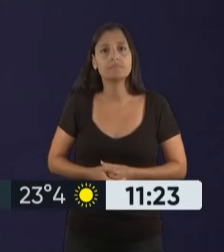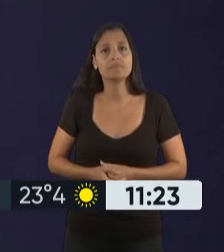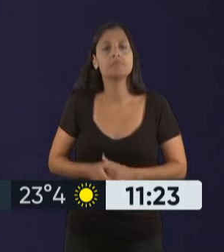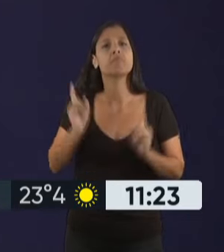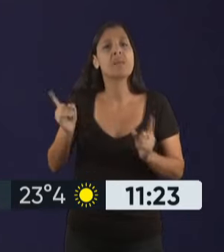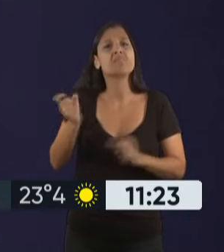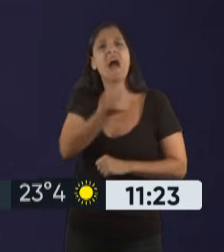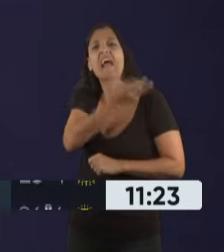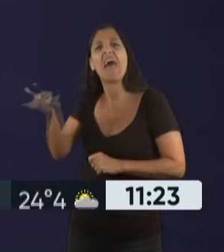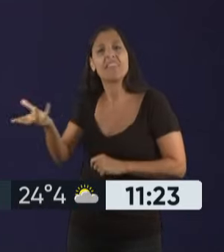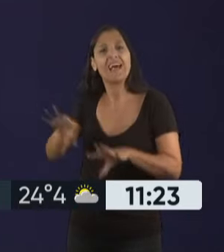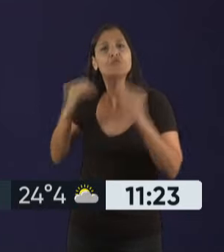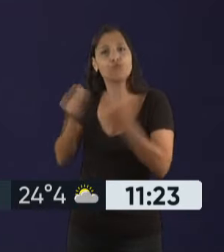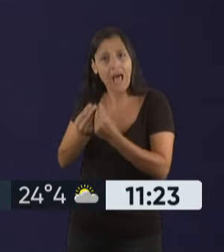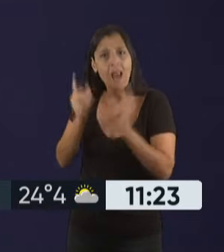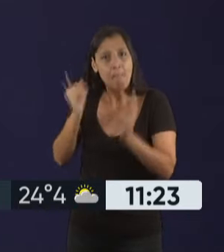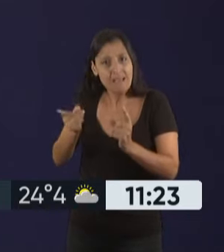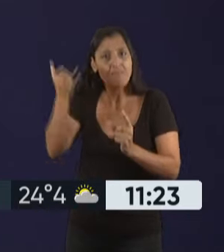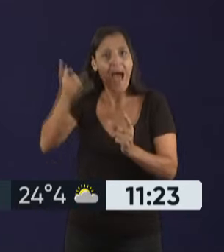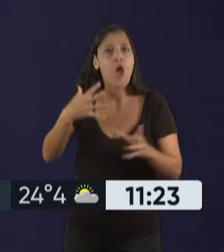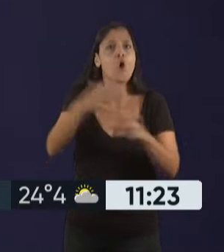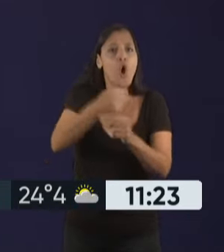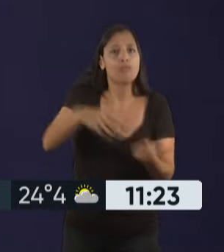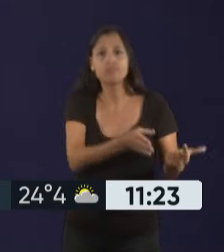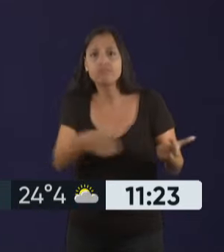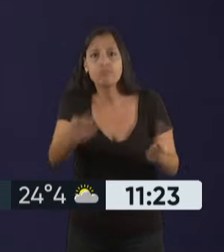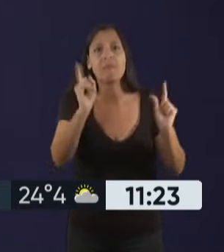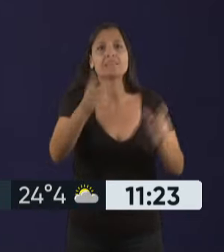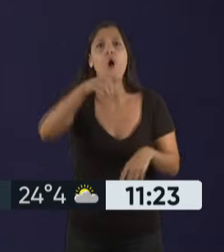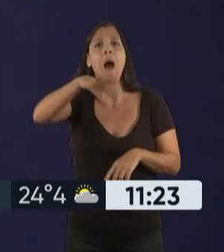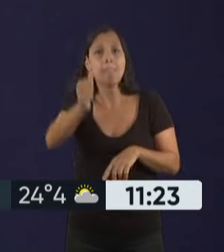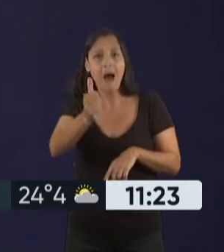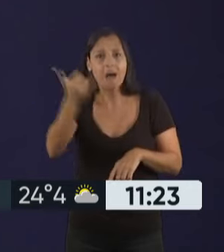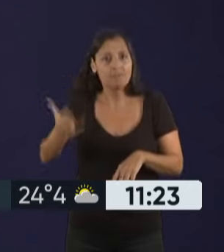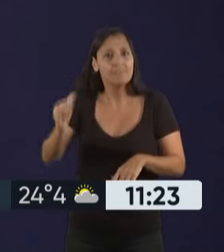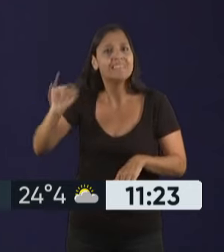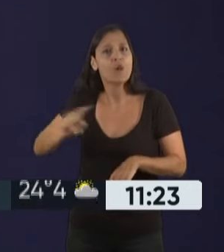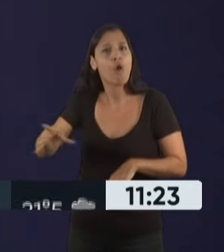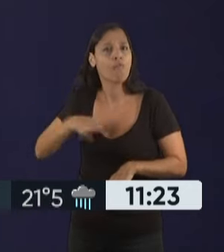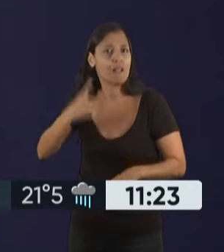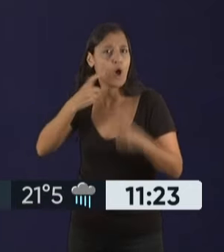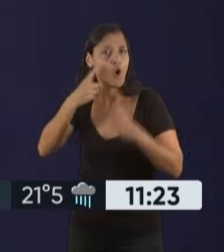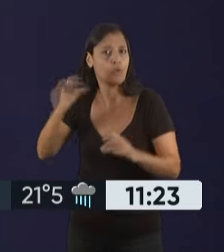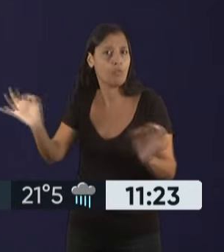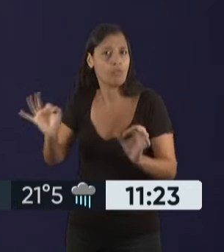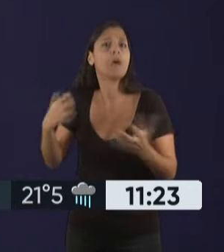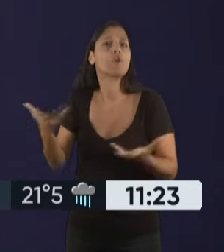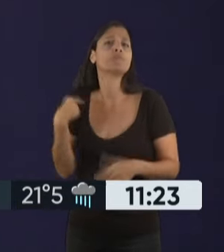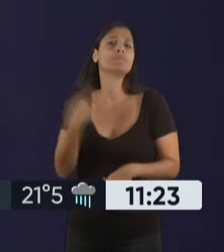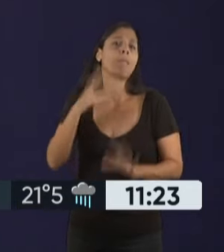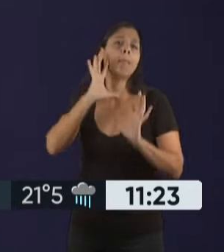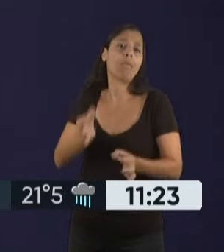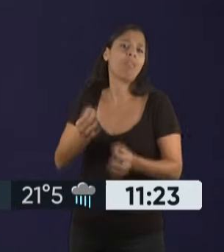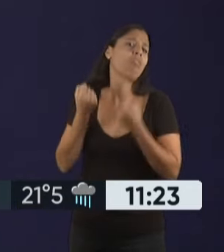transitaba por el amba eh Como esto nunca se controló lo que pasaba es que claramente se